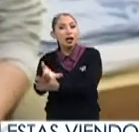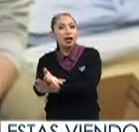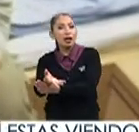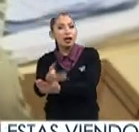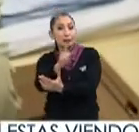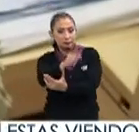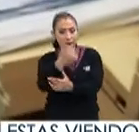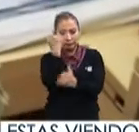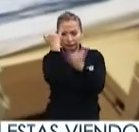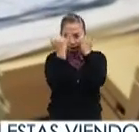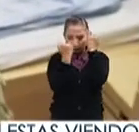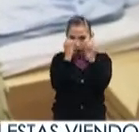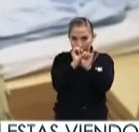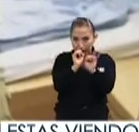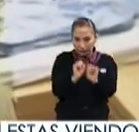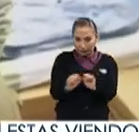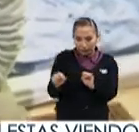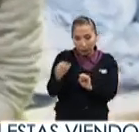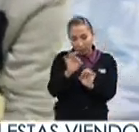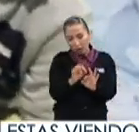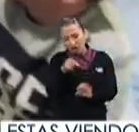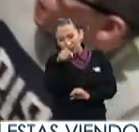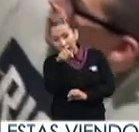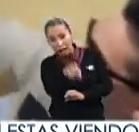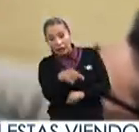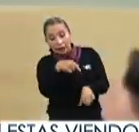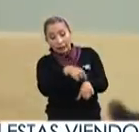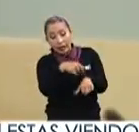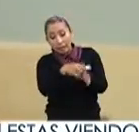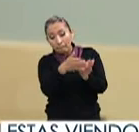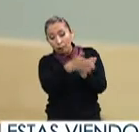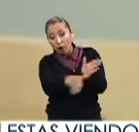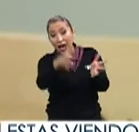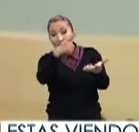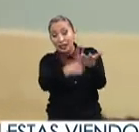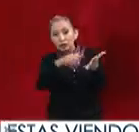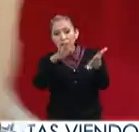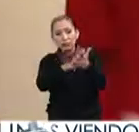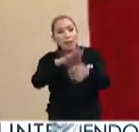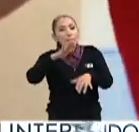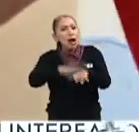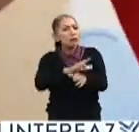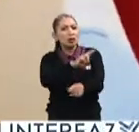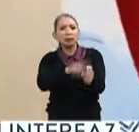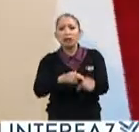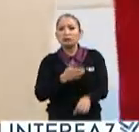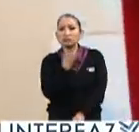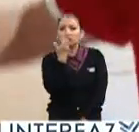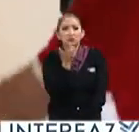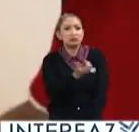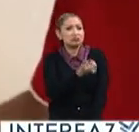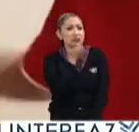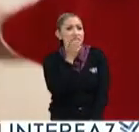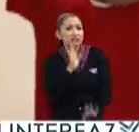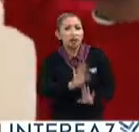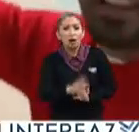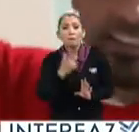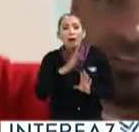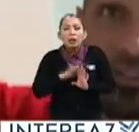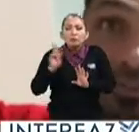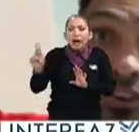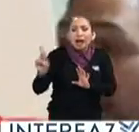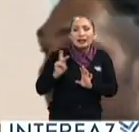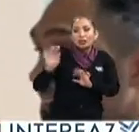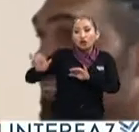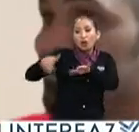los impulsores de este sistema, es importante que el tiempo pasado en prisión sea lo más normal para el prisionero, o lo más cercano